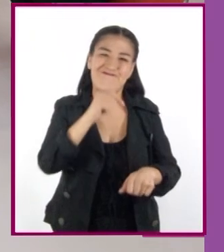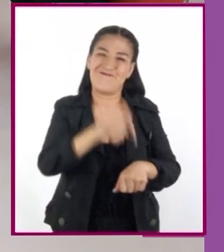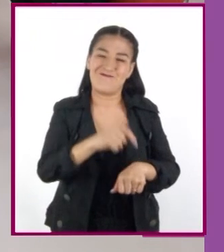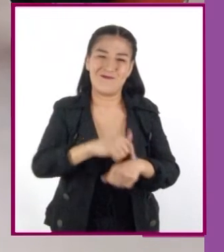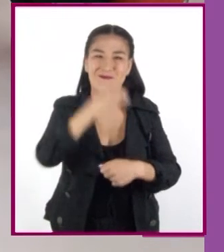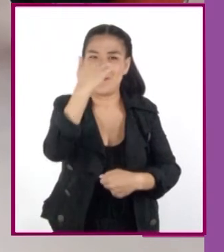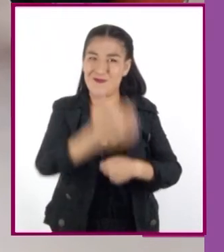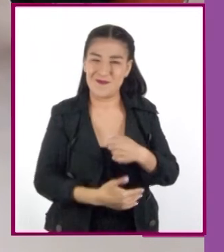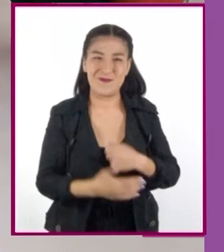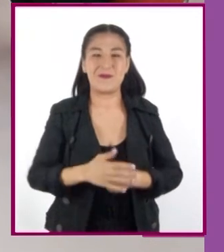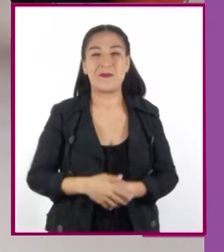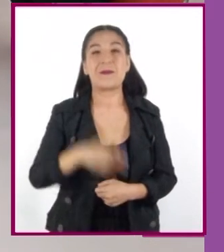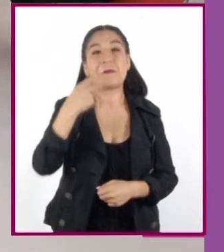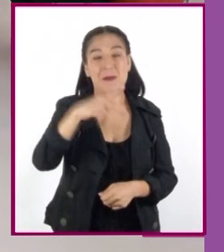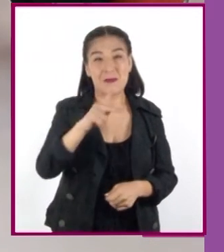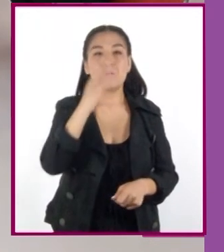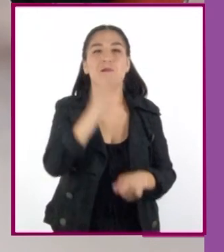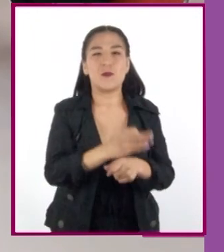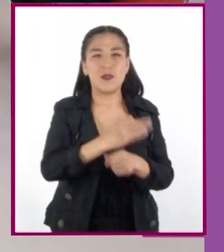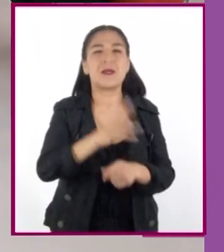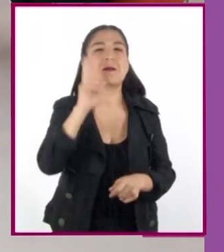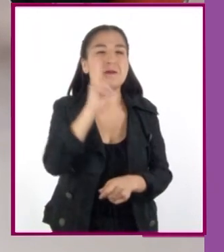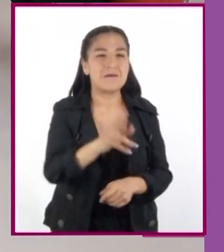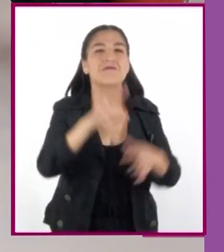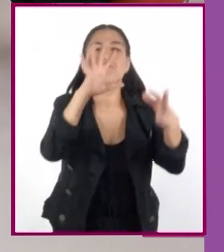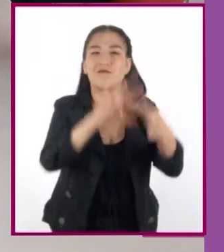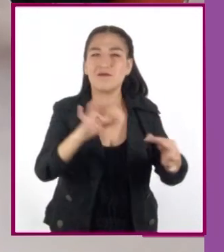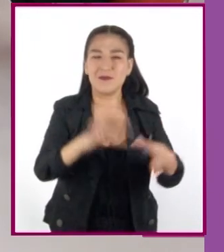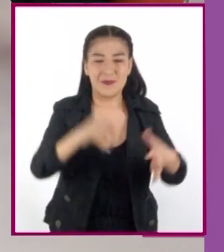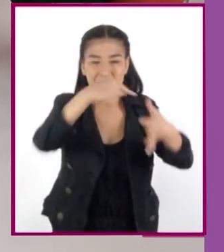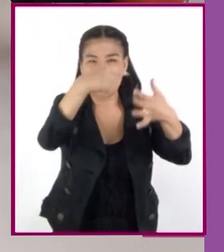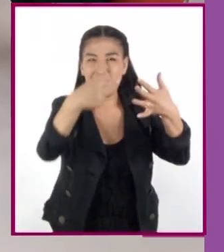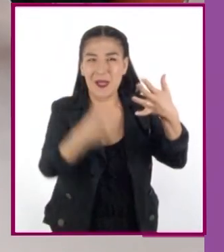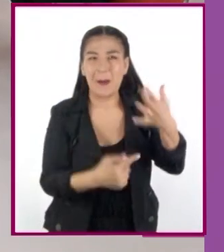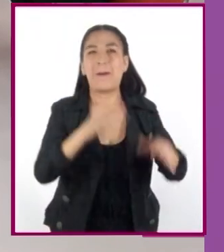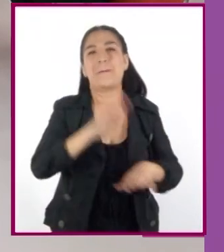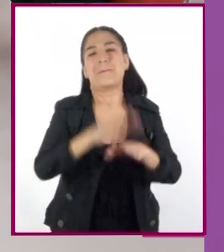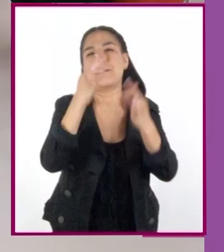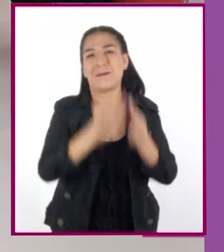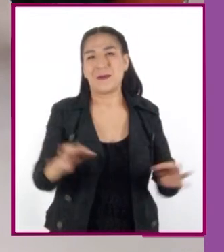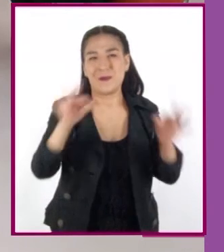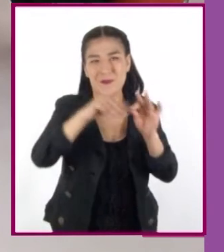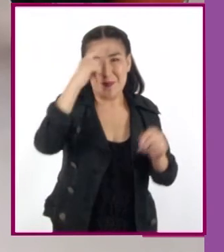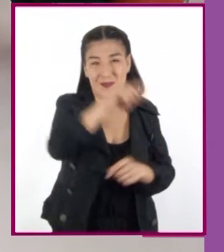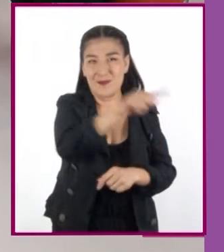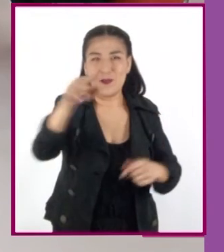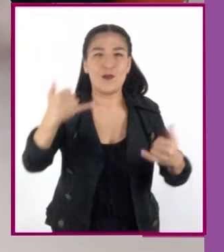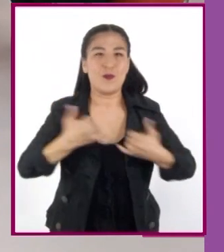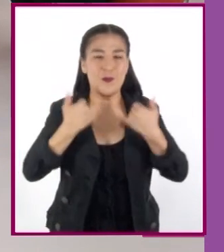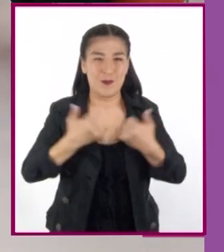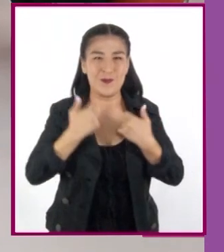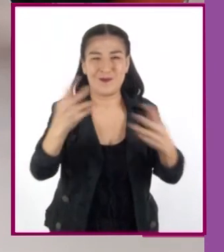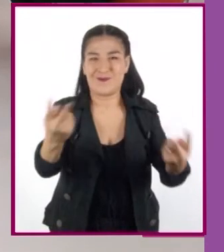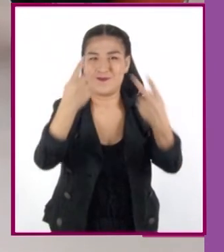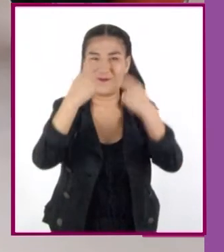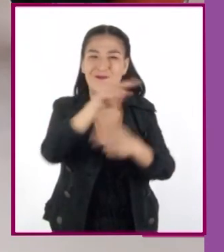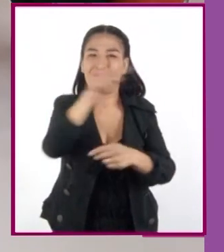ha agotado, pero hemos tocado puntos de gran importancia para el desarrollo de todos ustedes que nos ven en